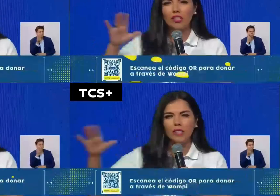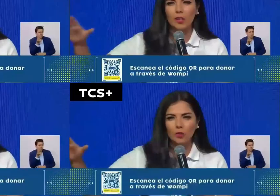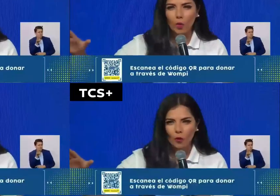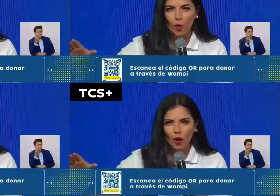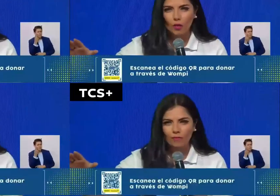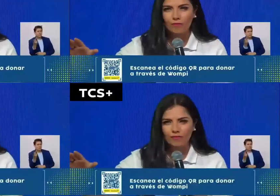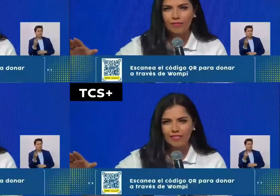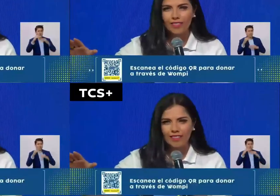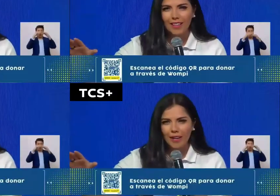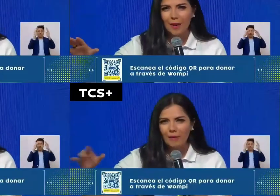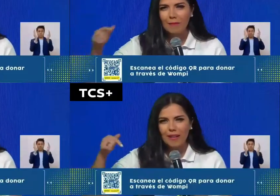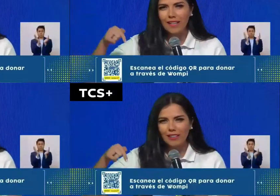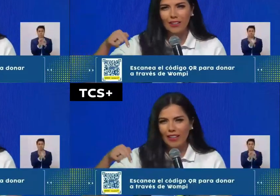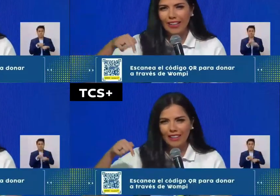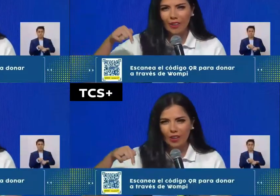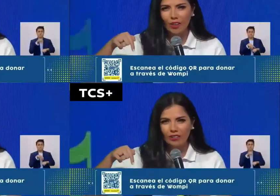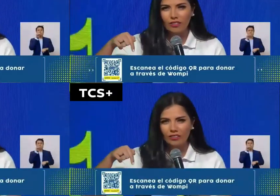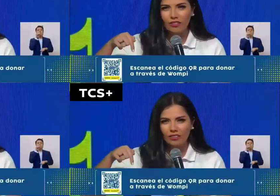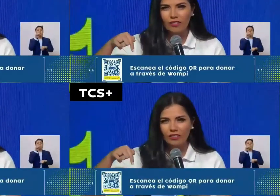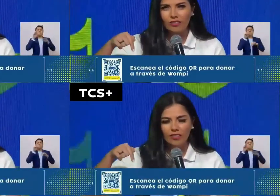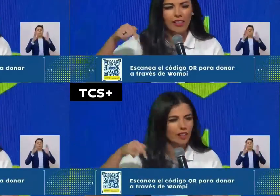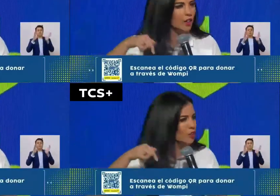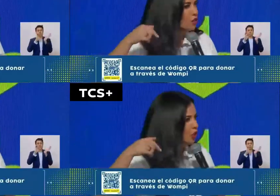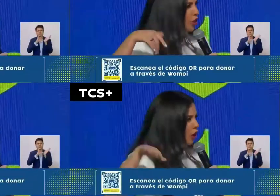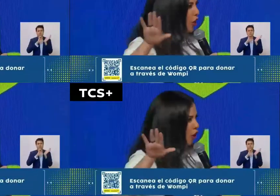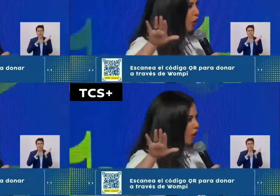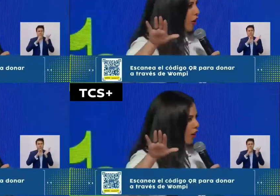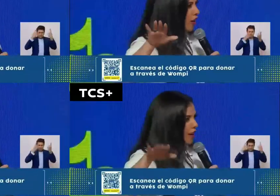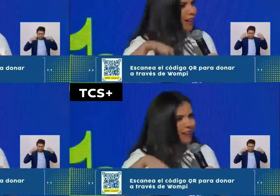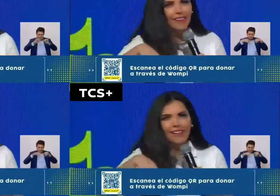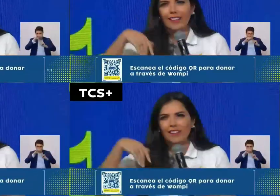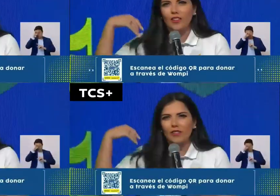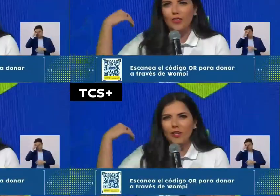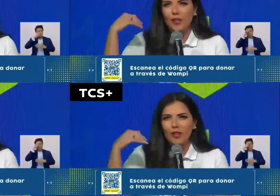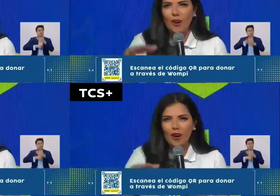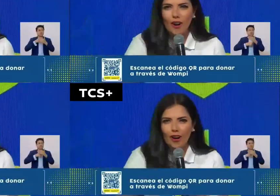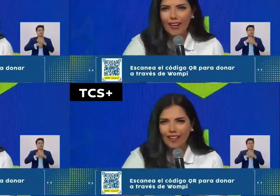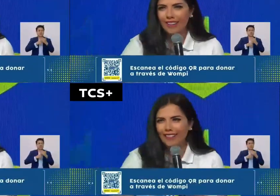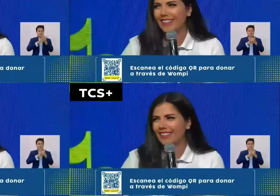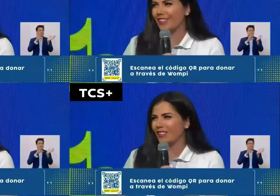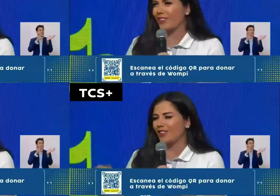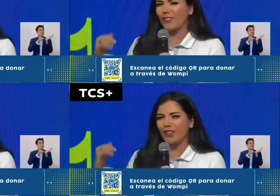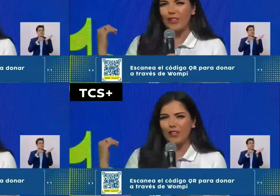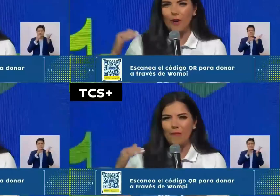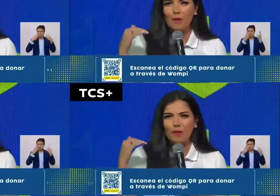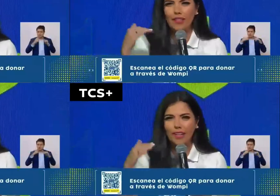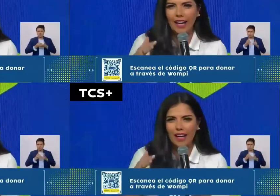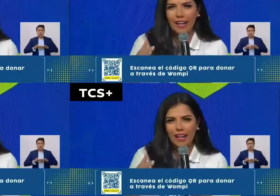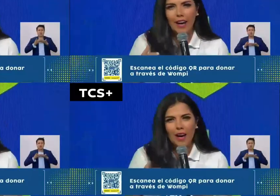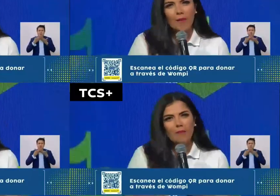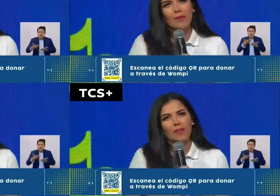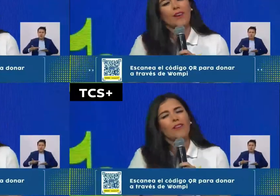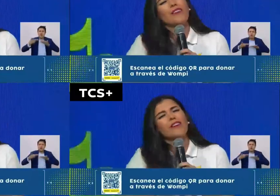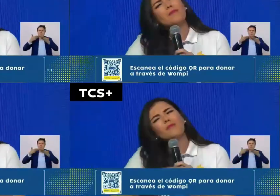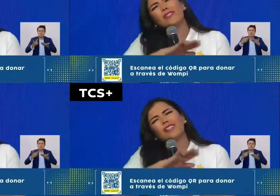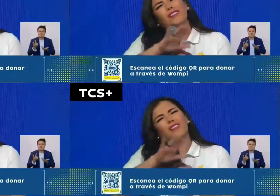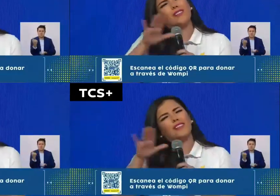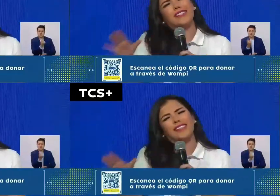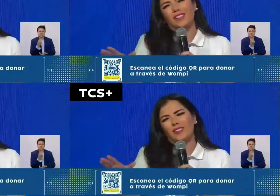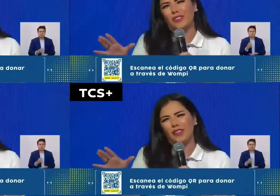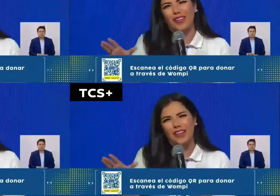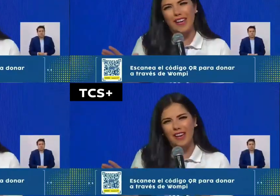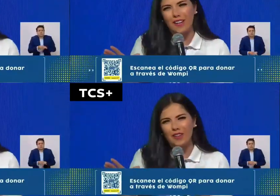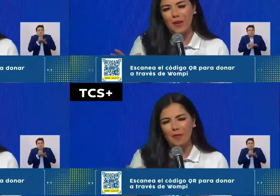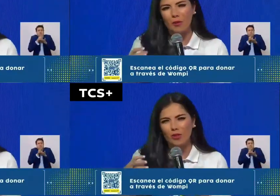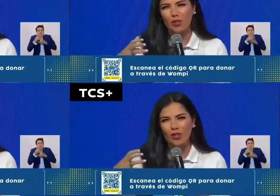el mundo se detuvo, pero Teletón siguió. Teletón siguió, la rehabilitación siguió. ¿Por qué? Porque hubo muchas